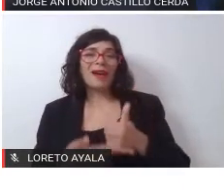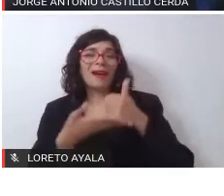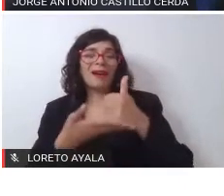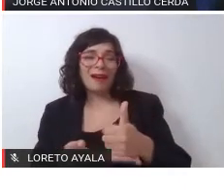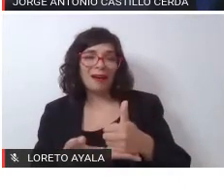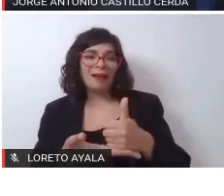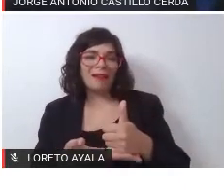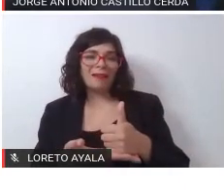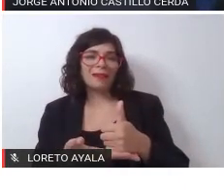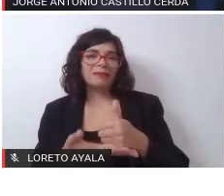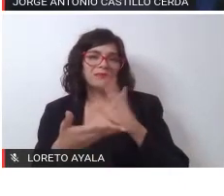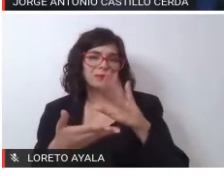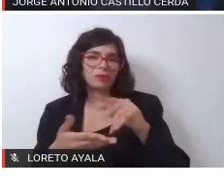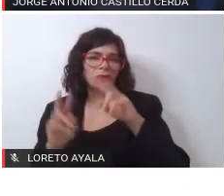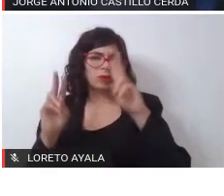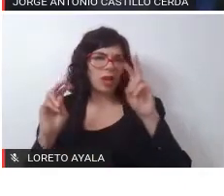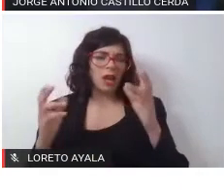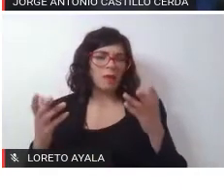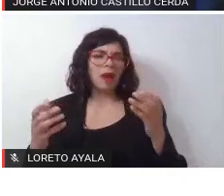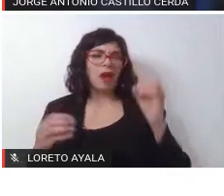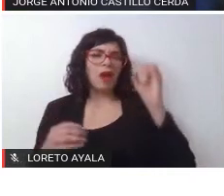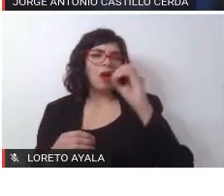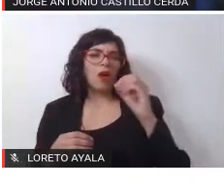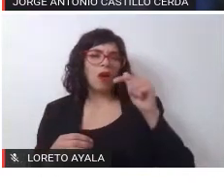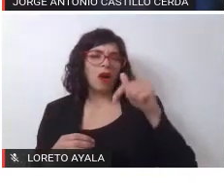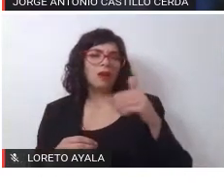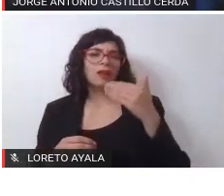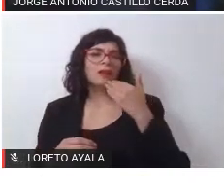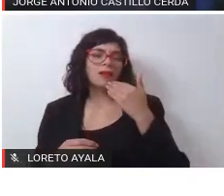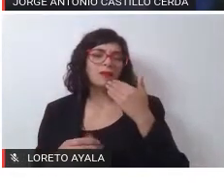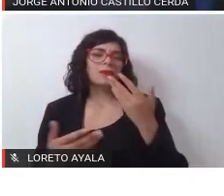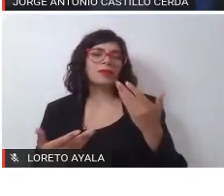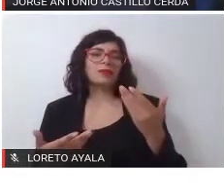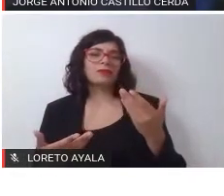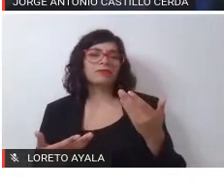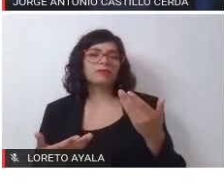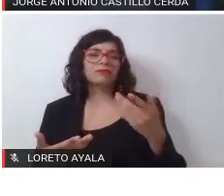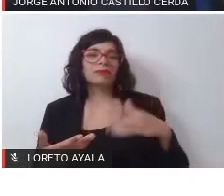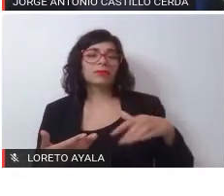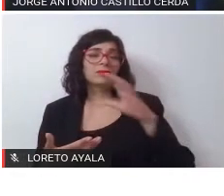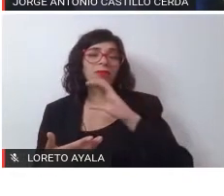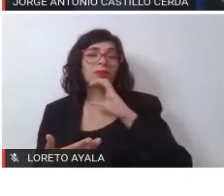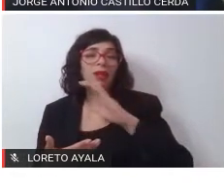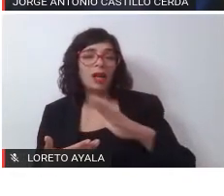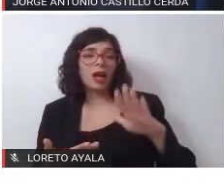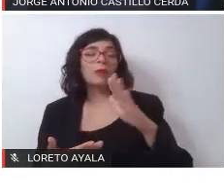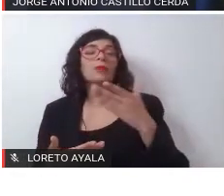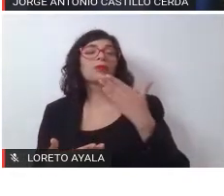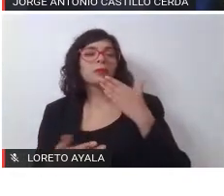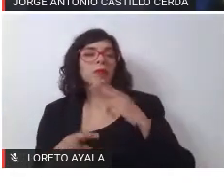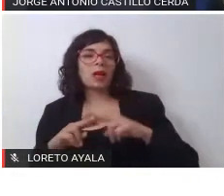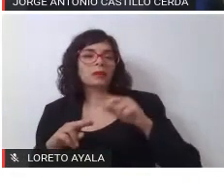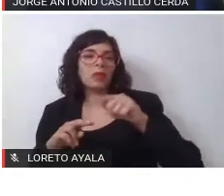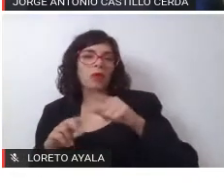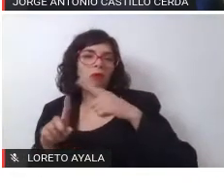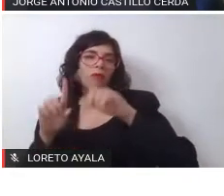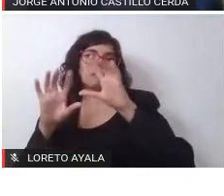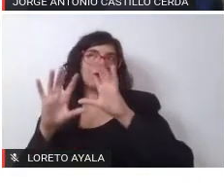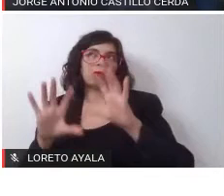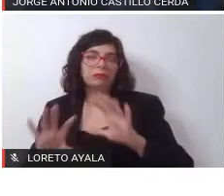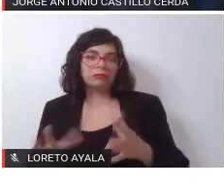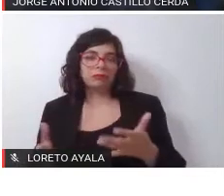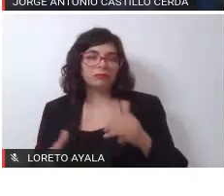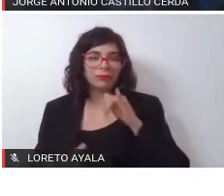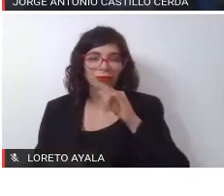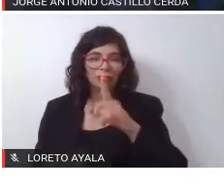está metido en esto. También aquí en el mundo rural hacemos también esto. O también, oye, qué